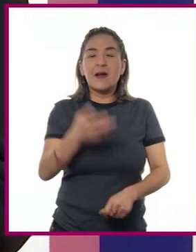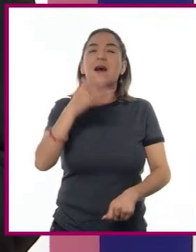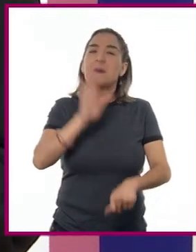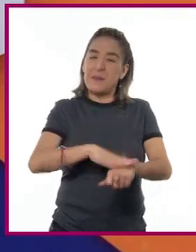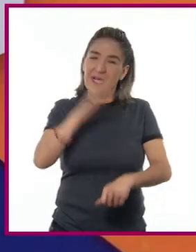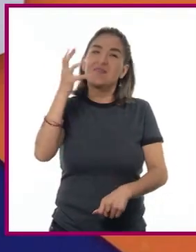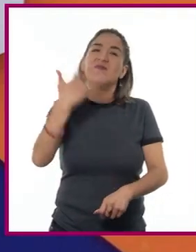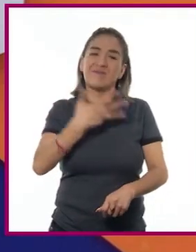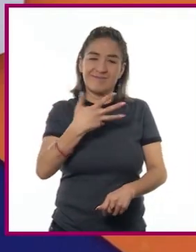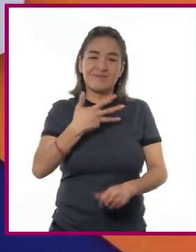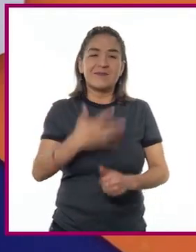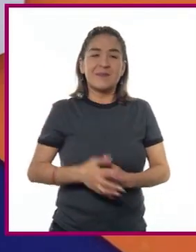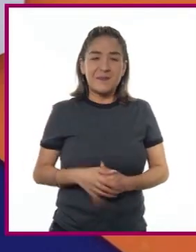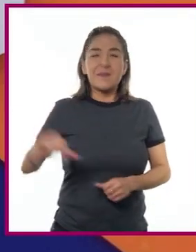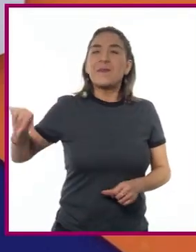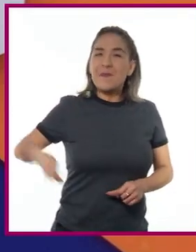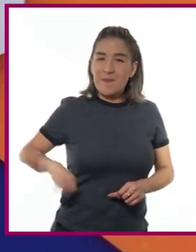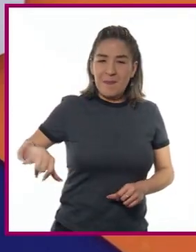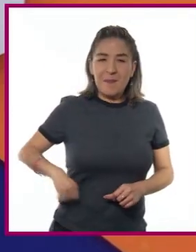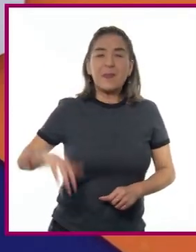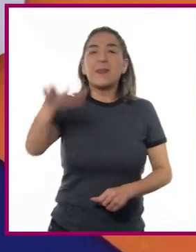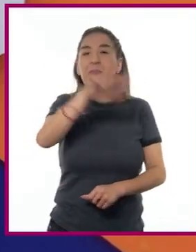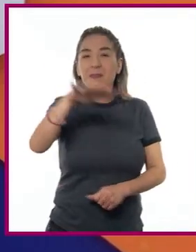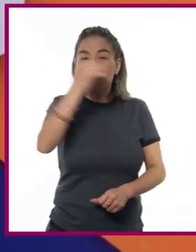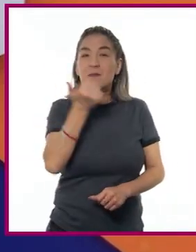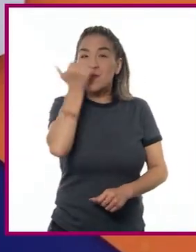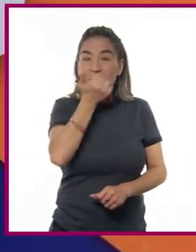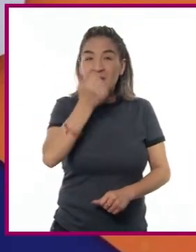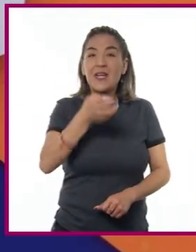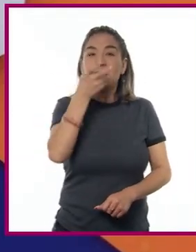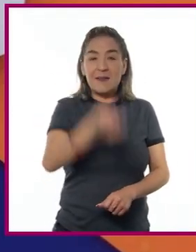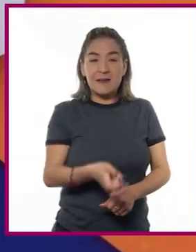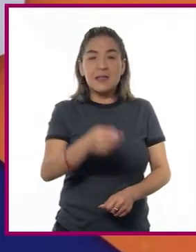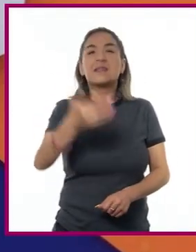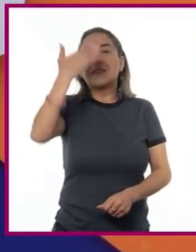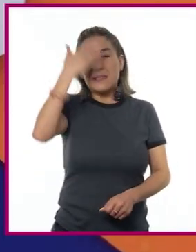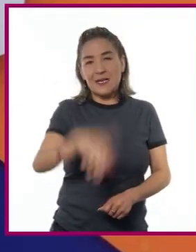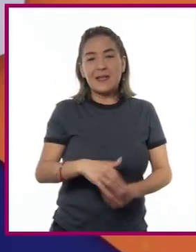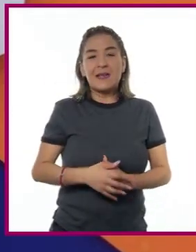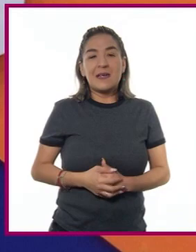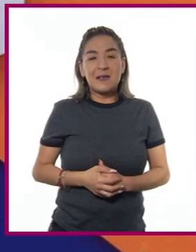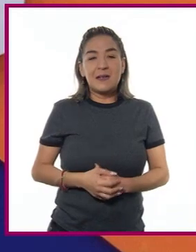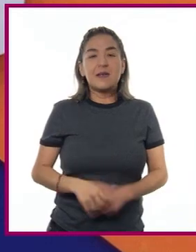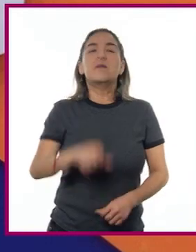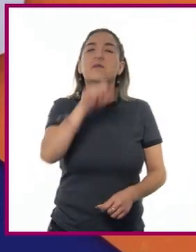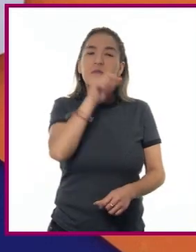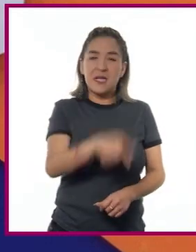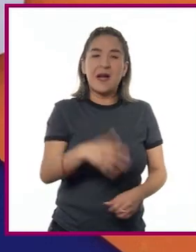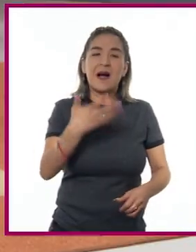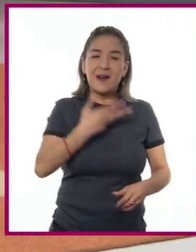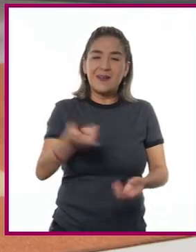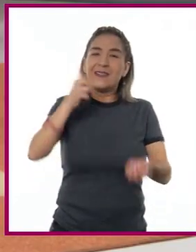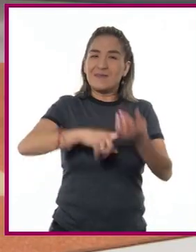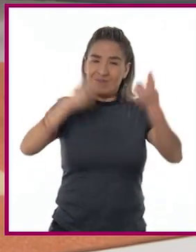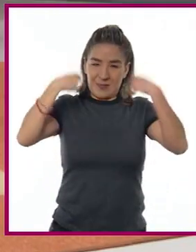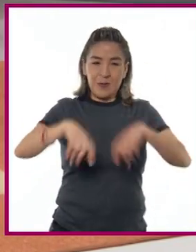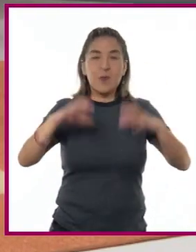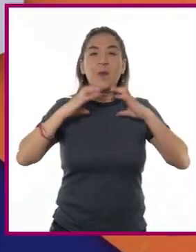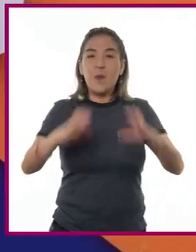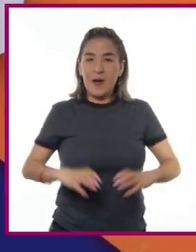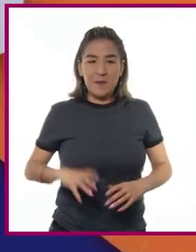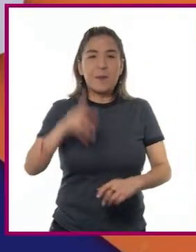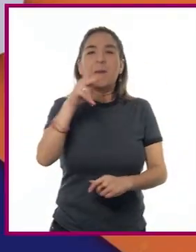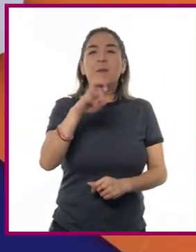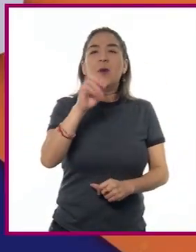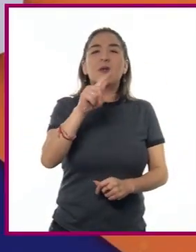hay muchos más. Qué interesantes. Alumnas y alumnos, ustedes también saben ahora que también contenemos potasio 40 que